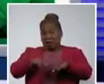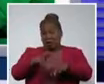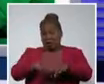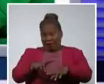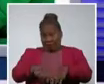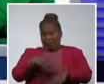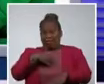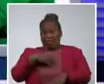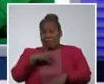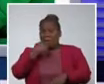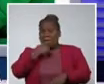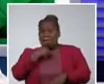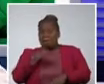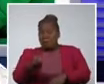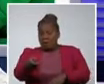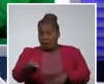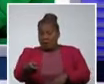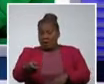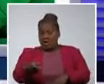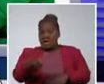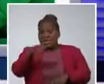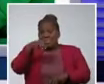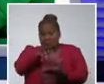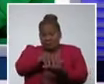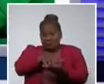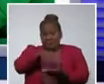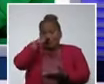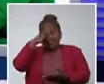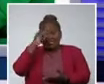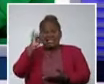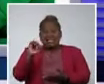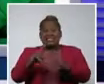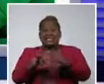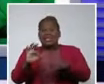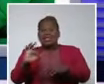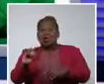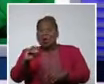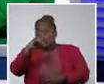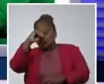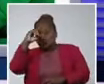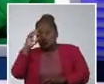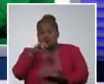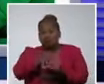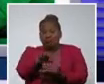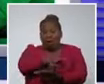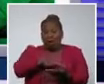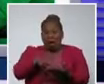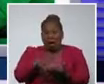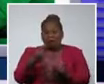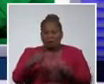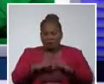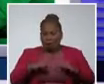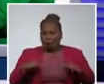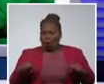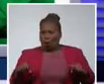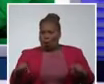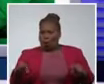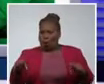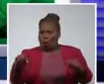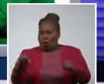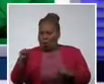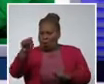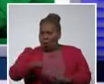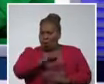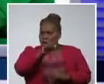más reciente, el de los sitios, que fue necesario incluso acordonar, restringir un área importante aquí de La